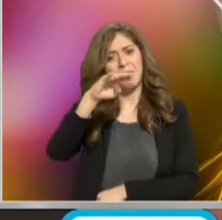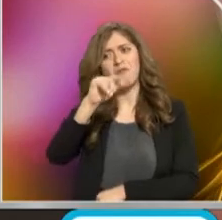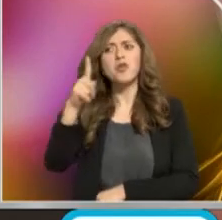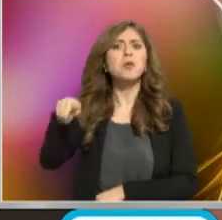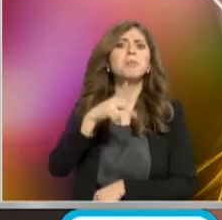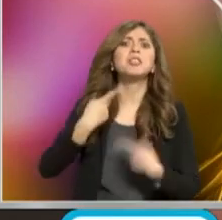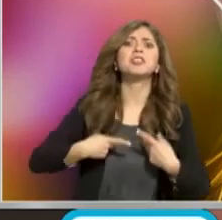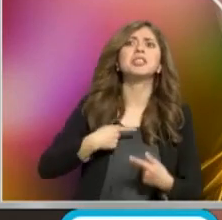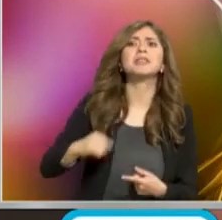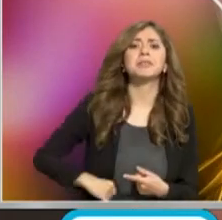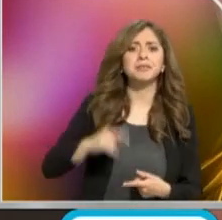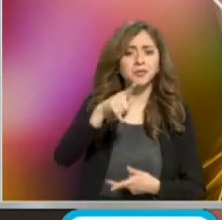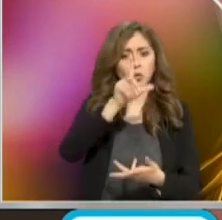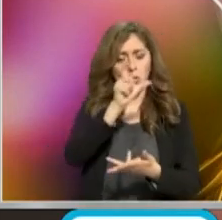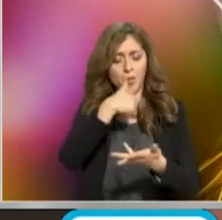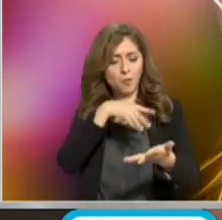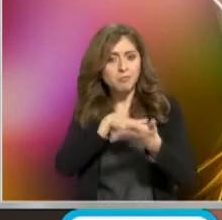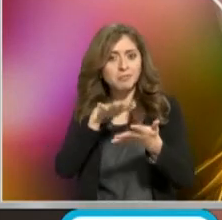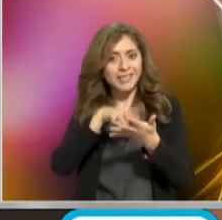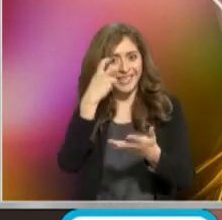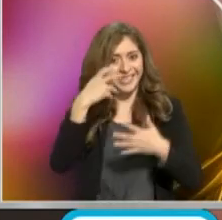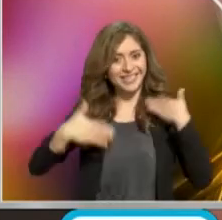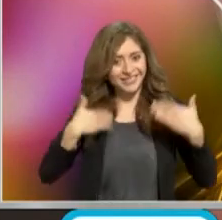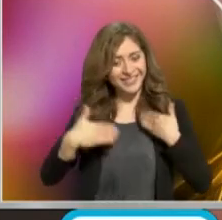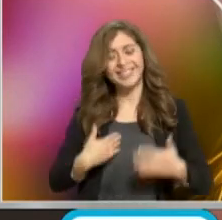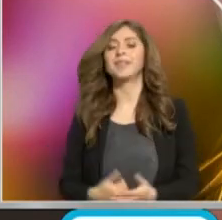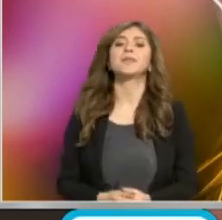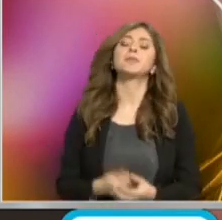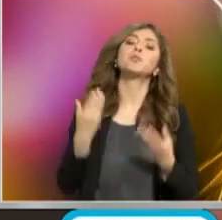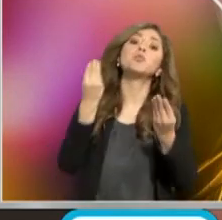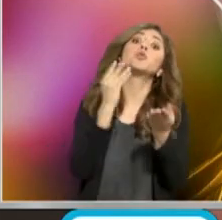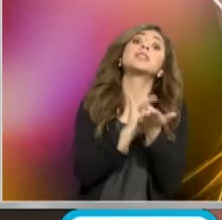Pero está divertido, ¿no? Está muy divertido, Fernando. Pues muchas gracias. Vamos a